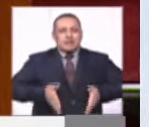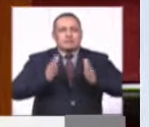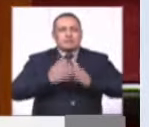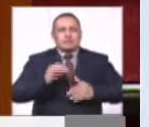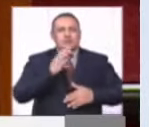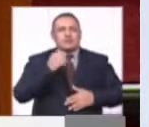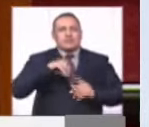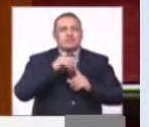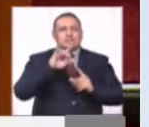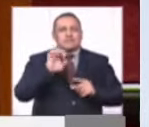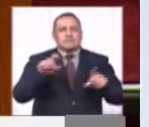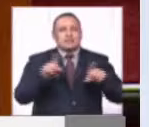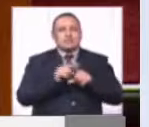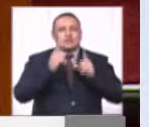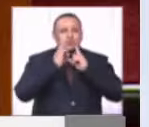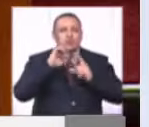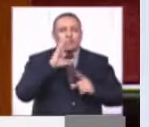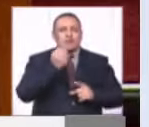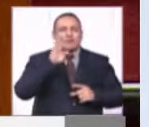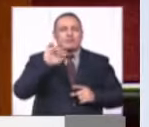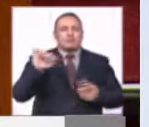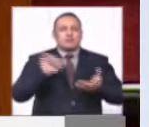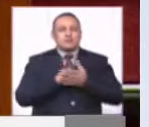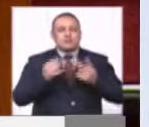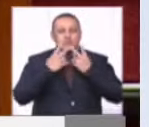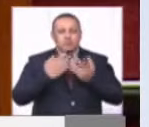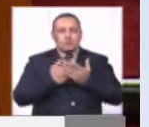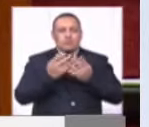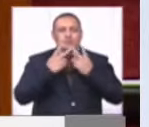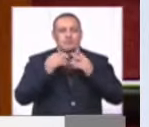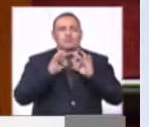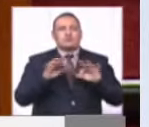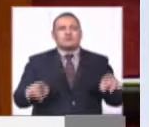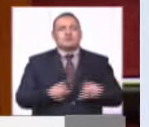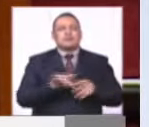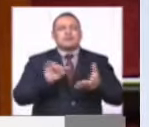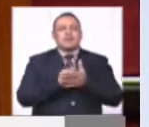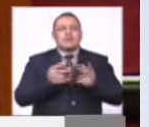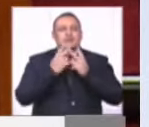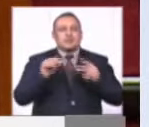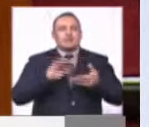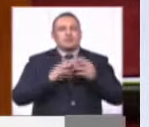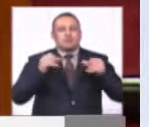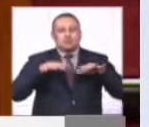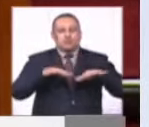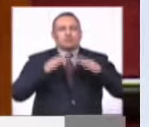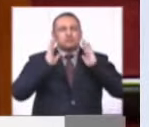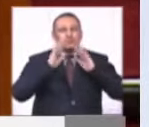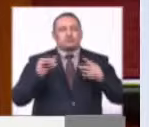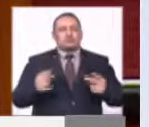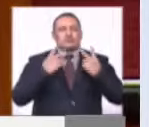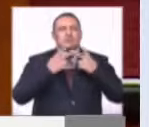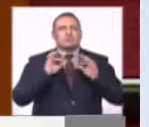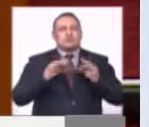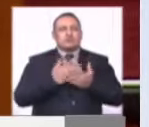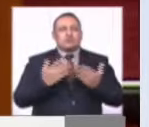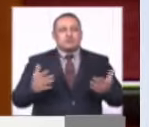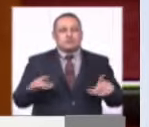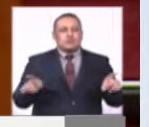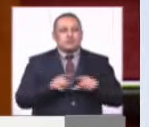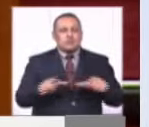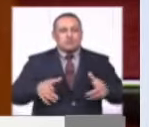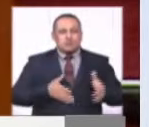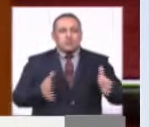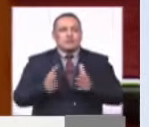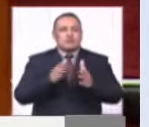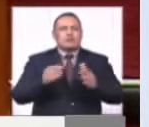carretera Canchaque-Huancabamba, el Ingemet. Ha identificado el peligro que representa esta acumulación de desechos de material en el cauce